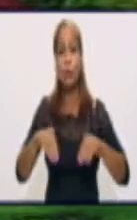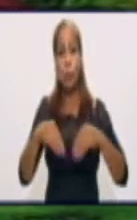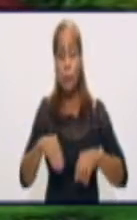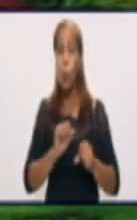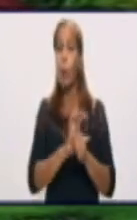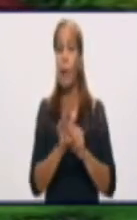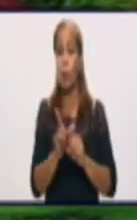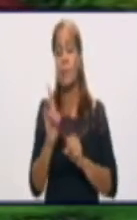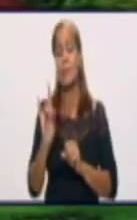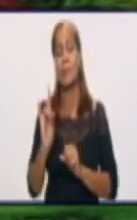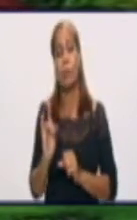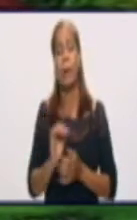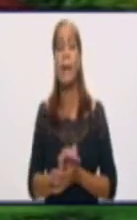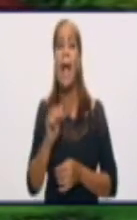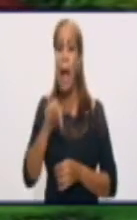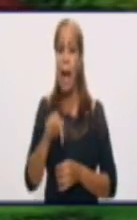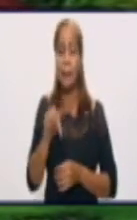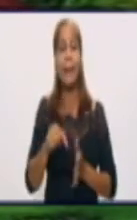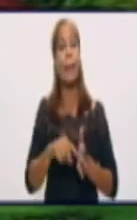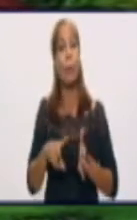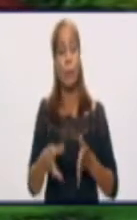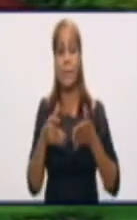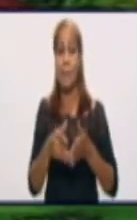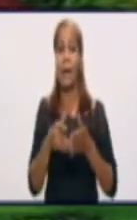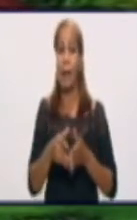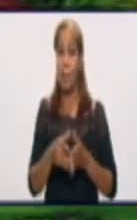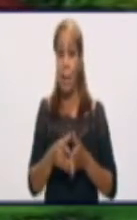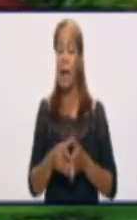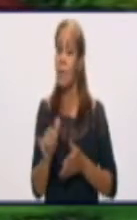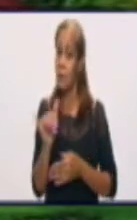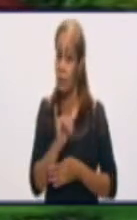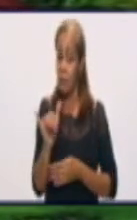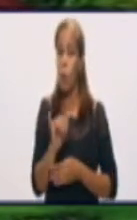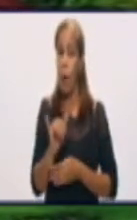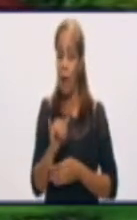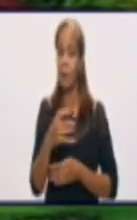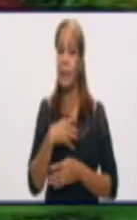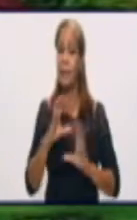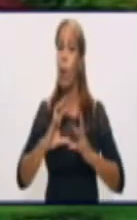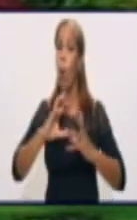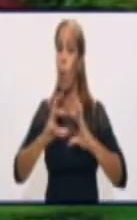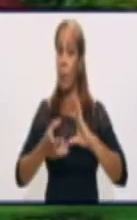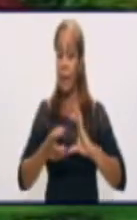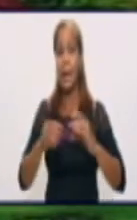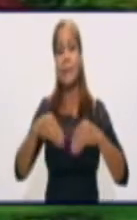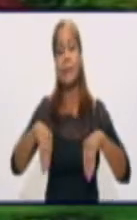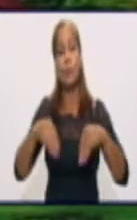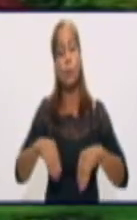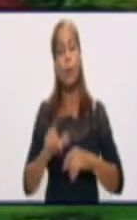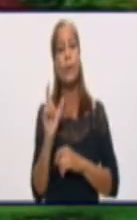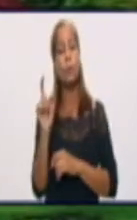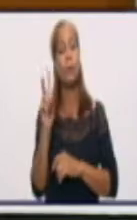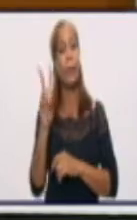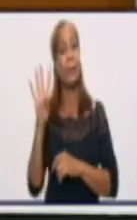es, Yonel. Acá en Granma, que no está exenta de esta situación difícil, en las últimas 24 horas